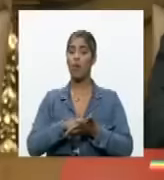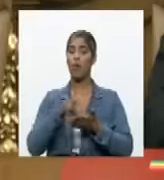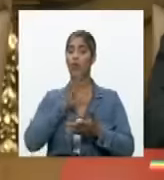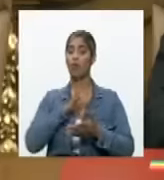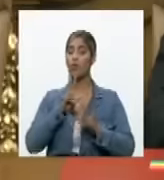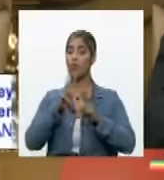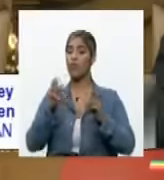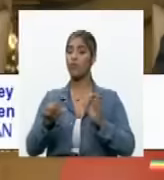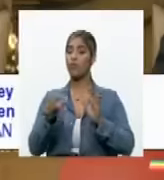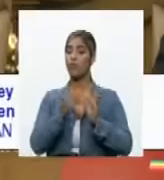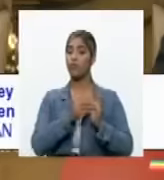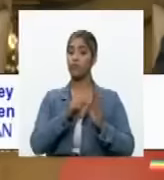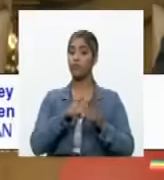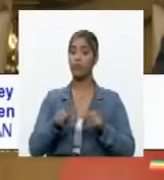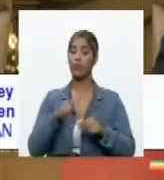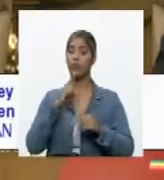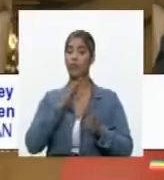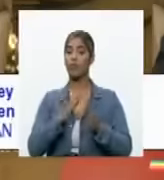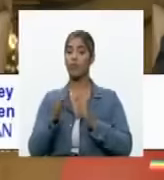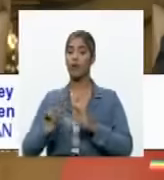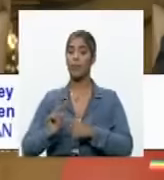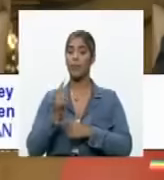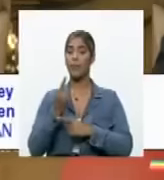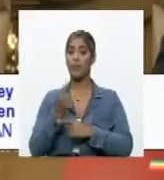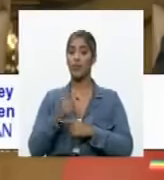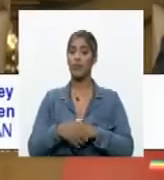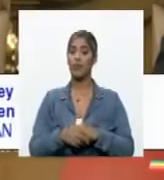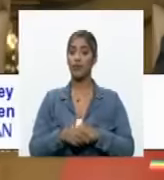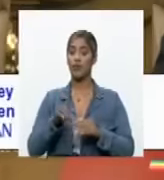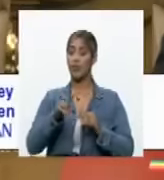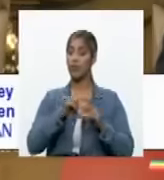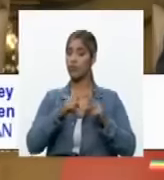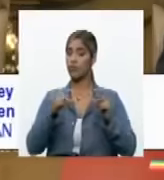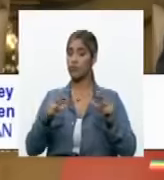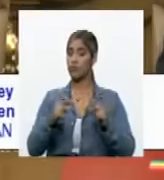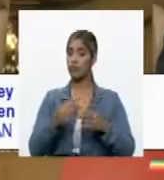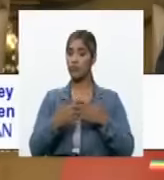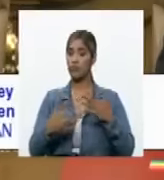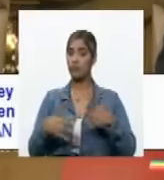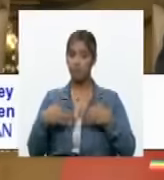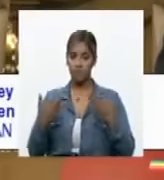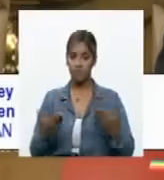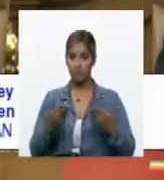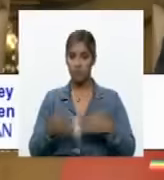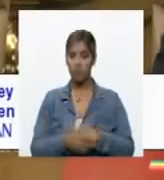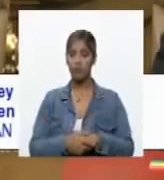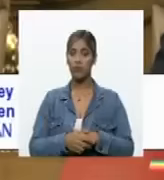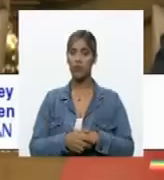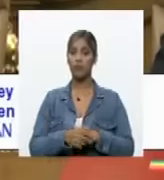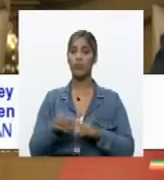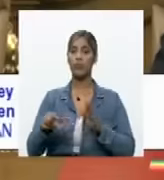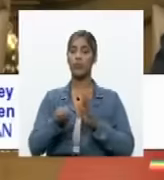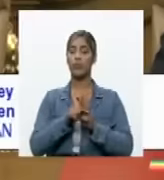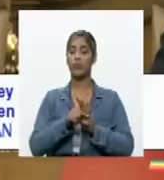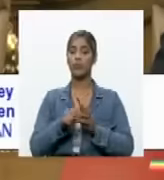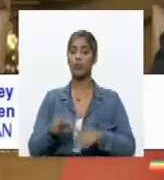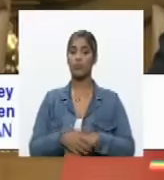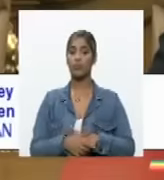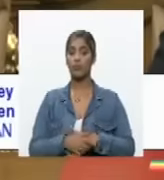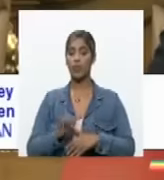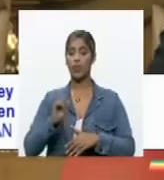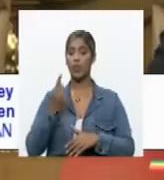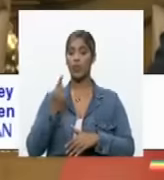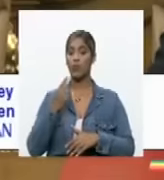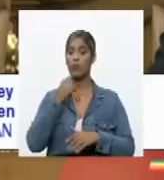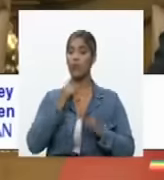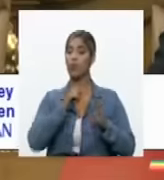nuevo capítulo que pasa a ser el capítulo primero, el cual queda redactado en los siguientes términos. Acápite. Capítulo 1.